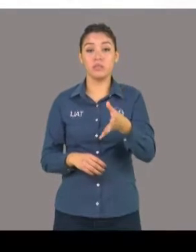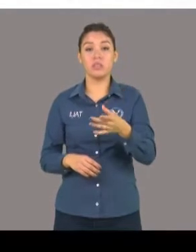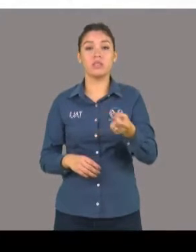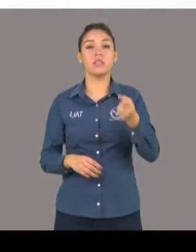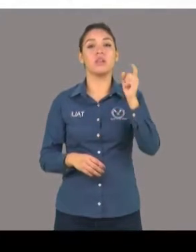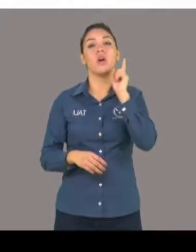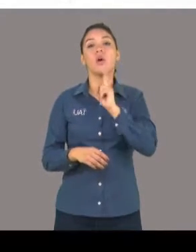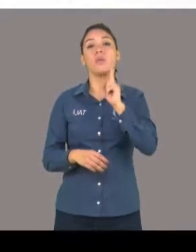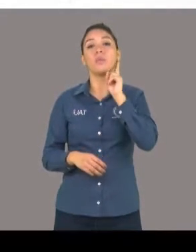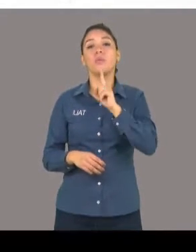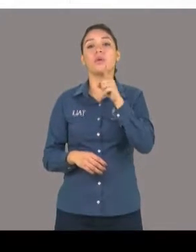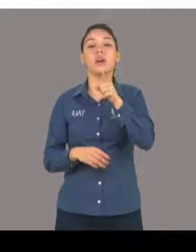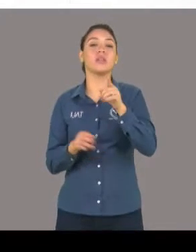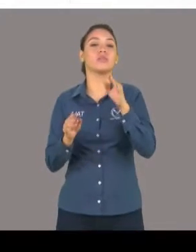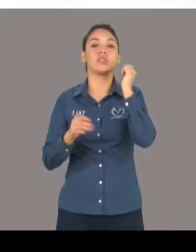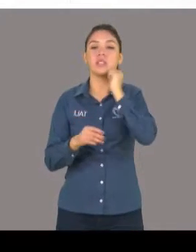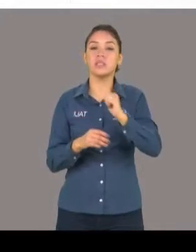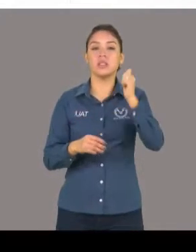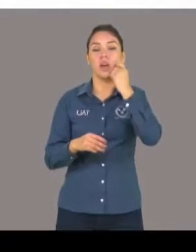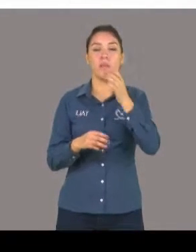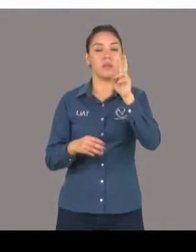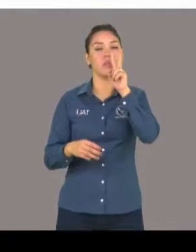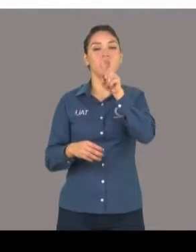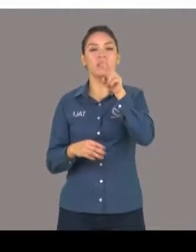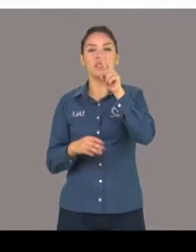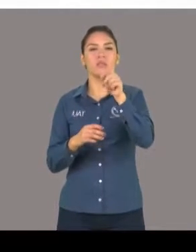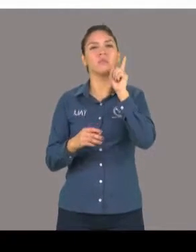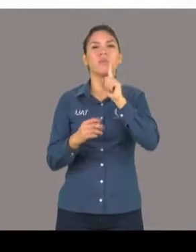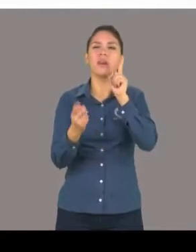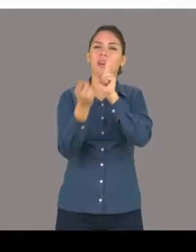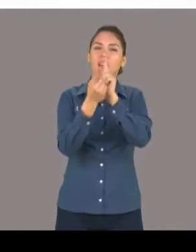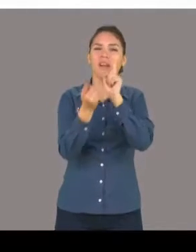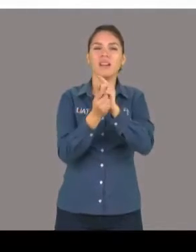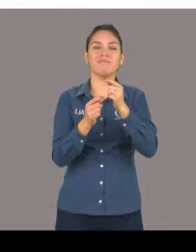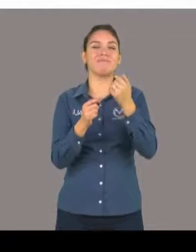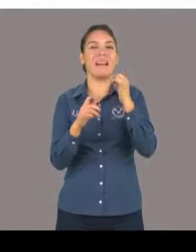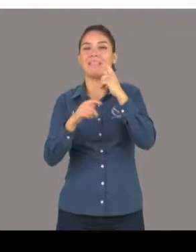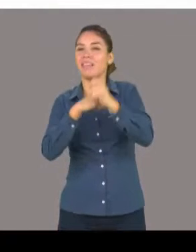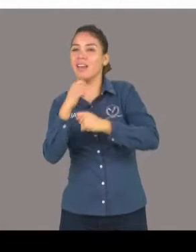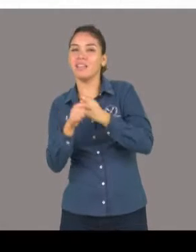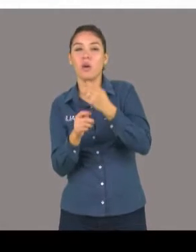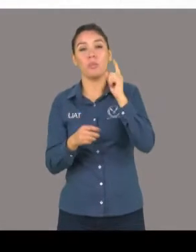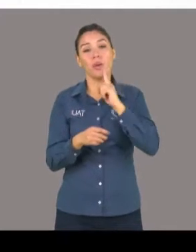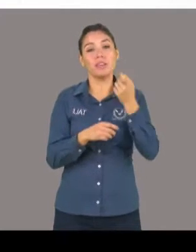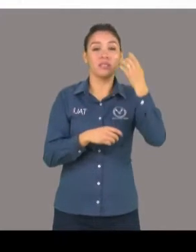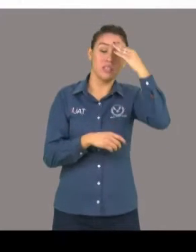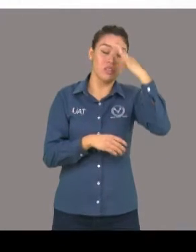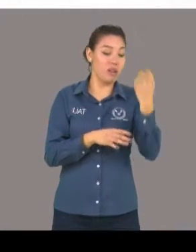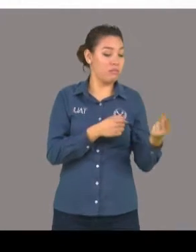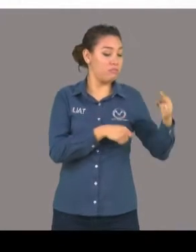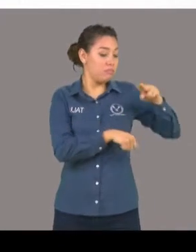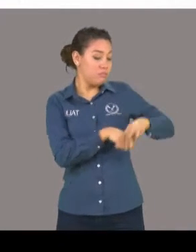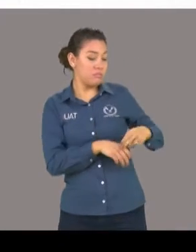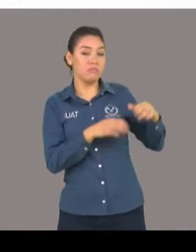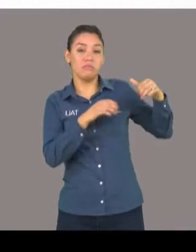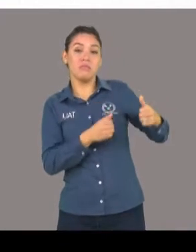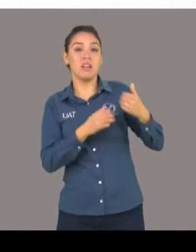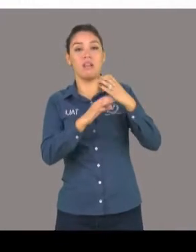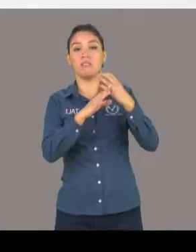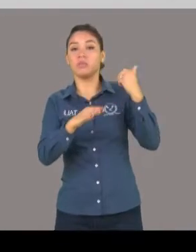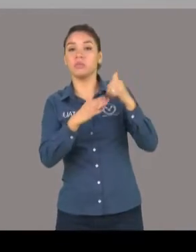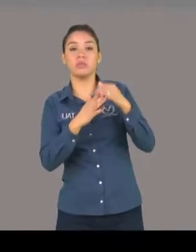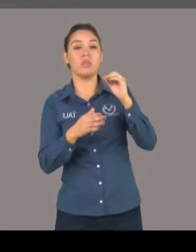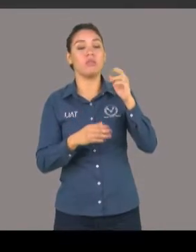hija, la mujer que te encuentras todos los días en el súper o la señora que se sienta a tu lado en el